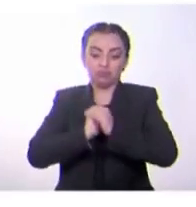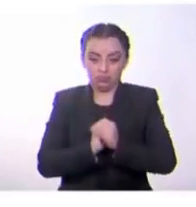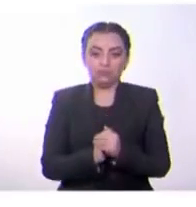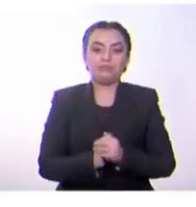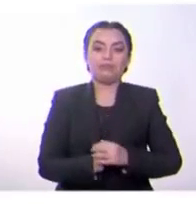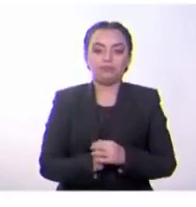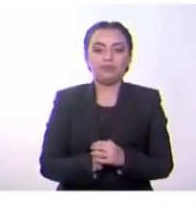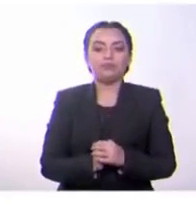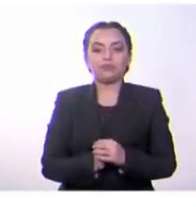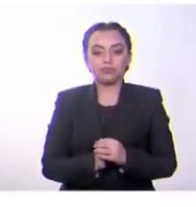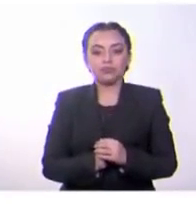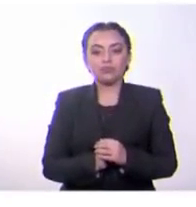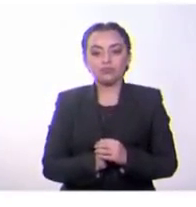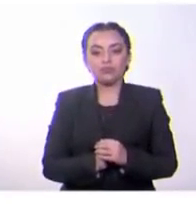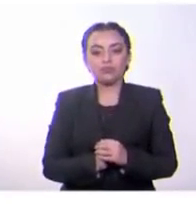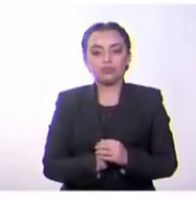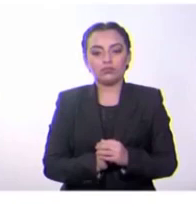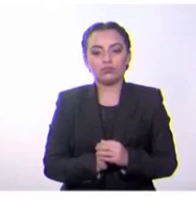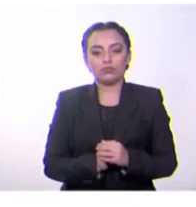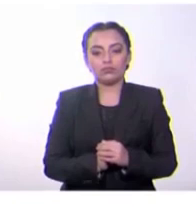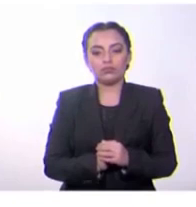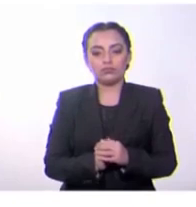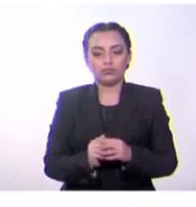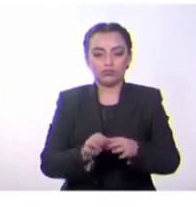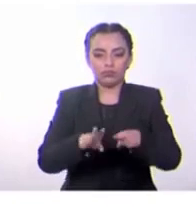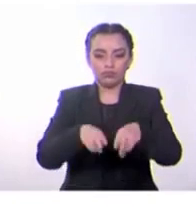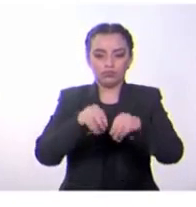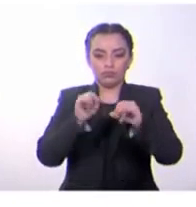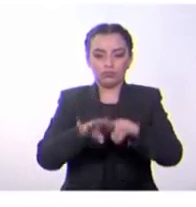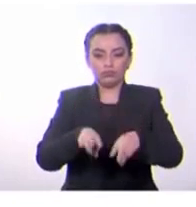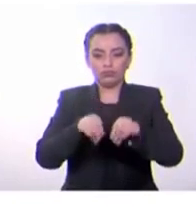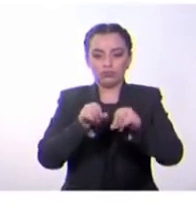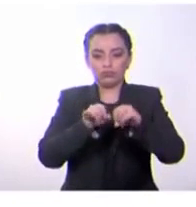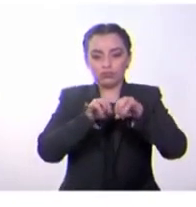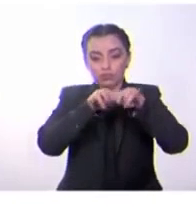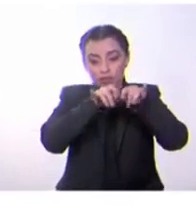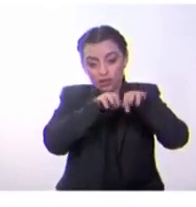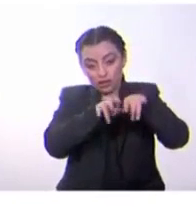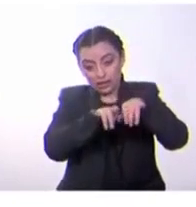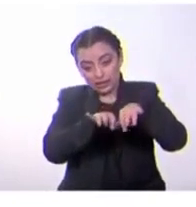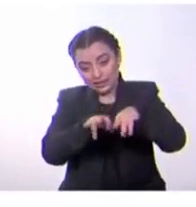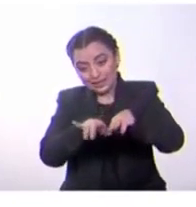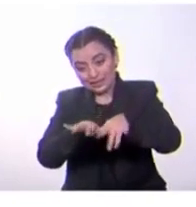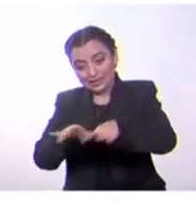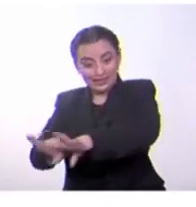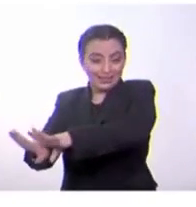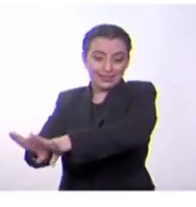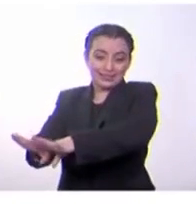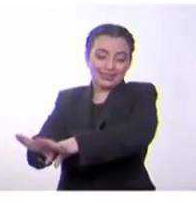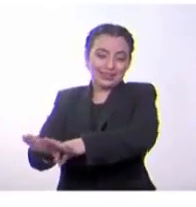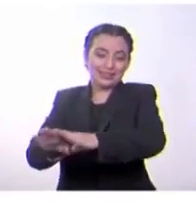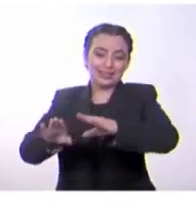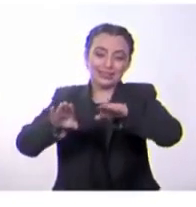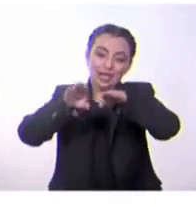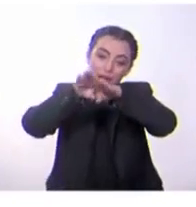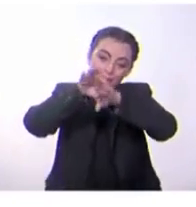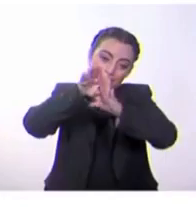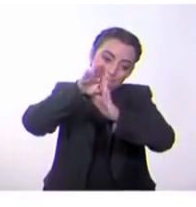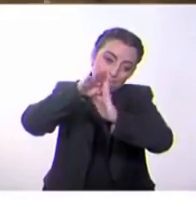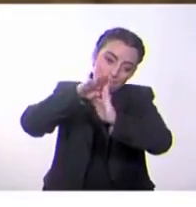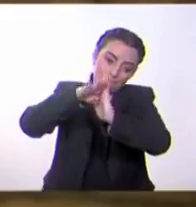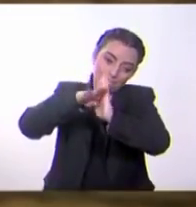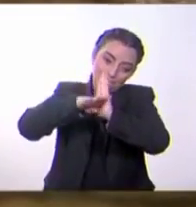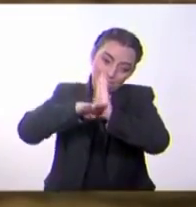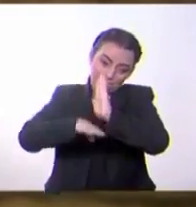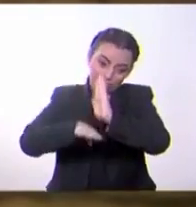¿Dónde va a parar todo el suelo perdido por la erosión? Los cuerpos de agua acumulan